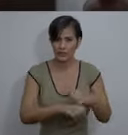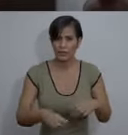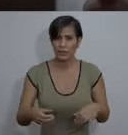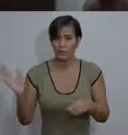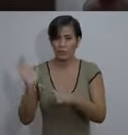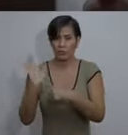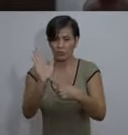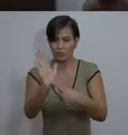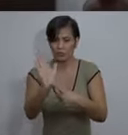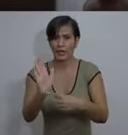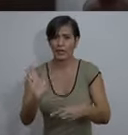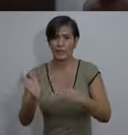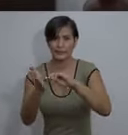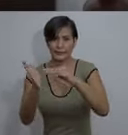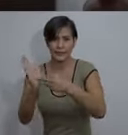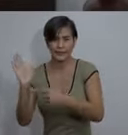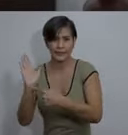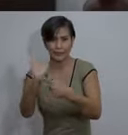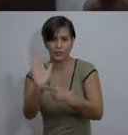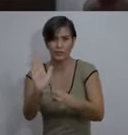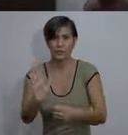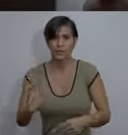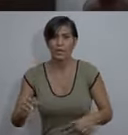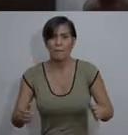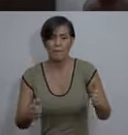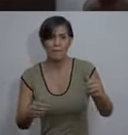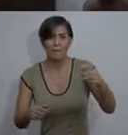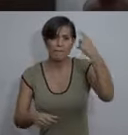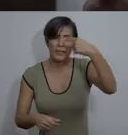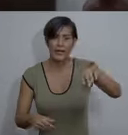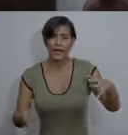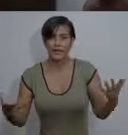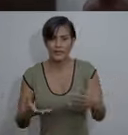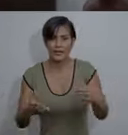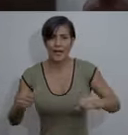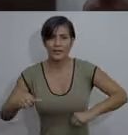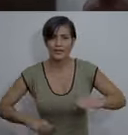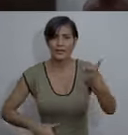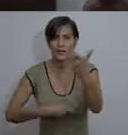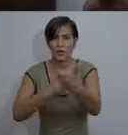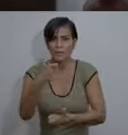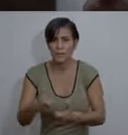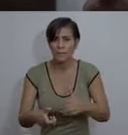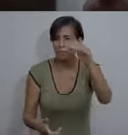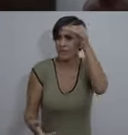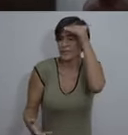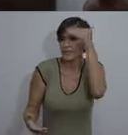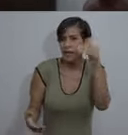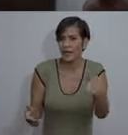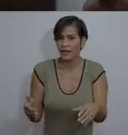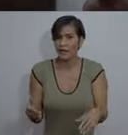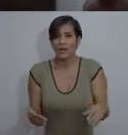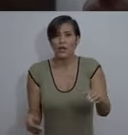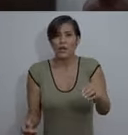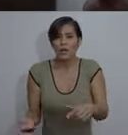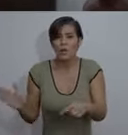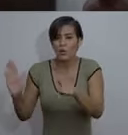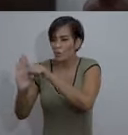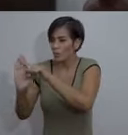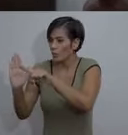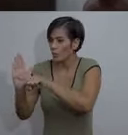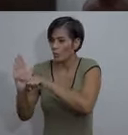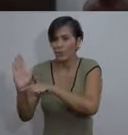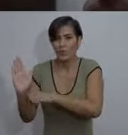para la reapertura gradual de los diferentes giros de la actividad económica tomando en cuenta todas las medidas sanitarias y